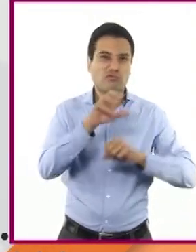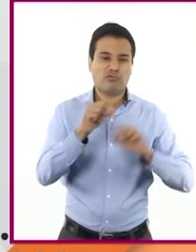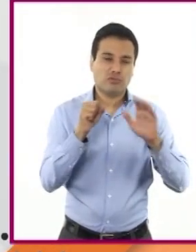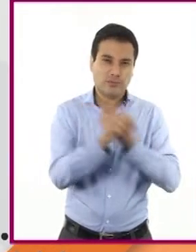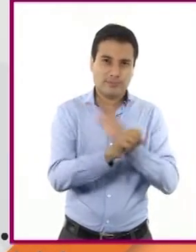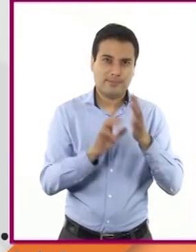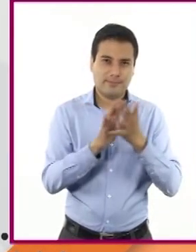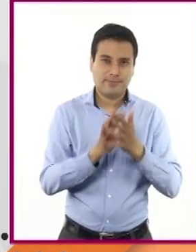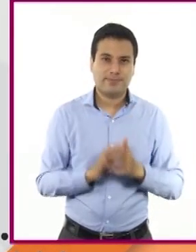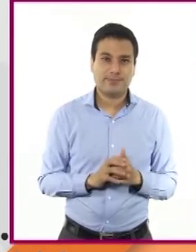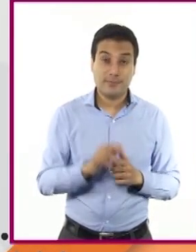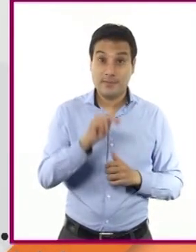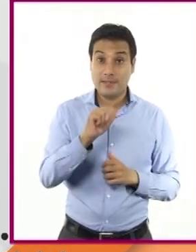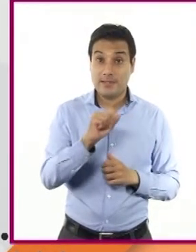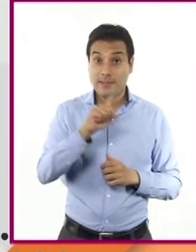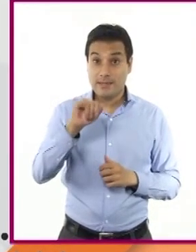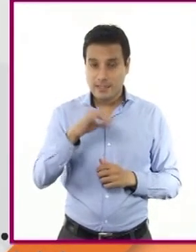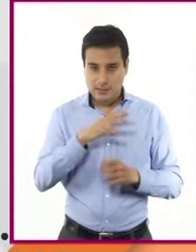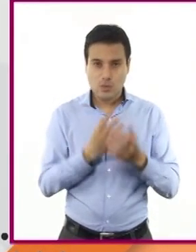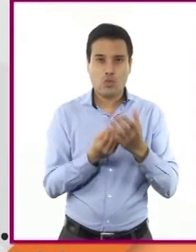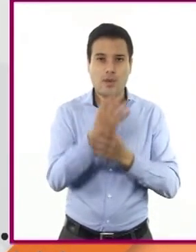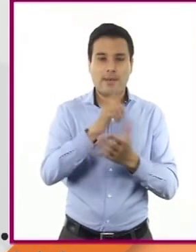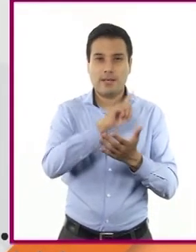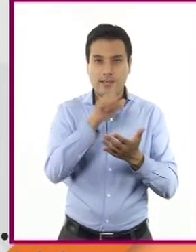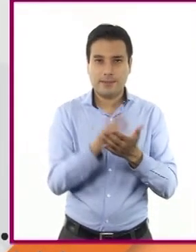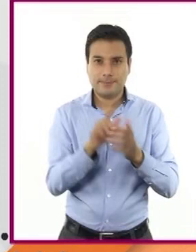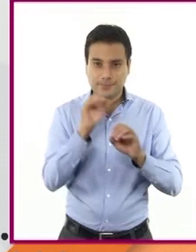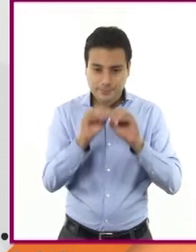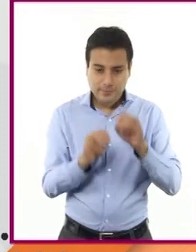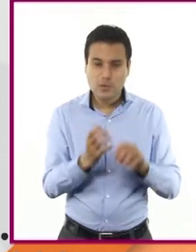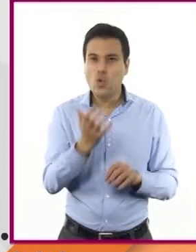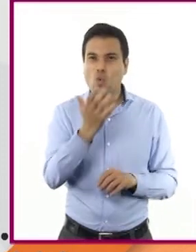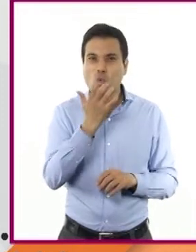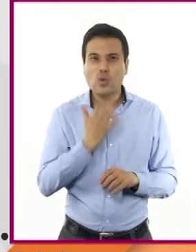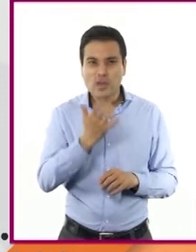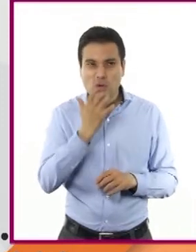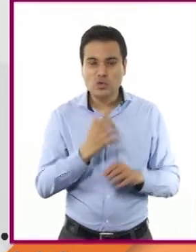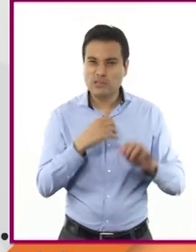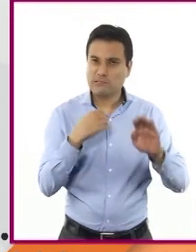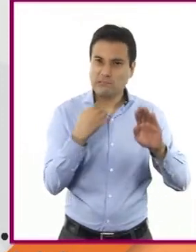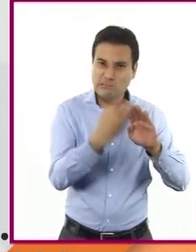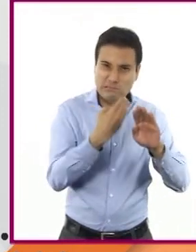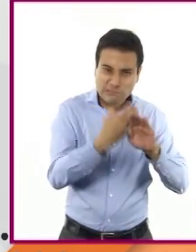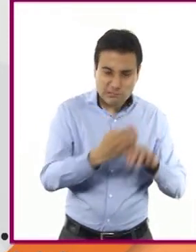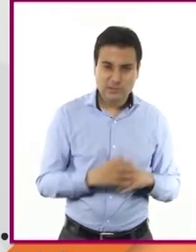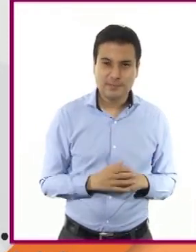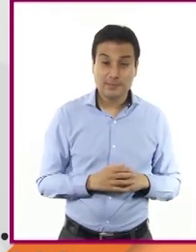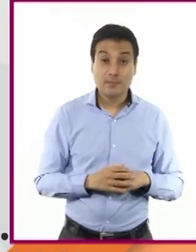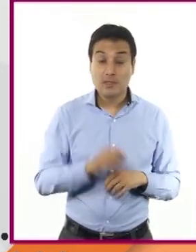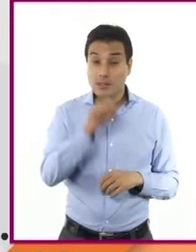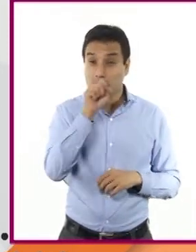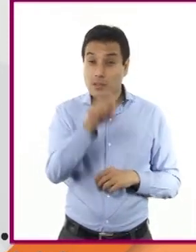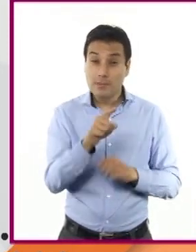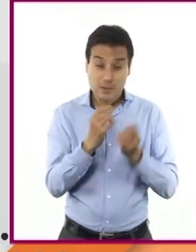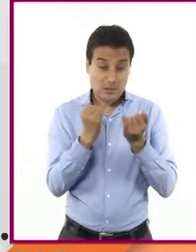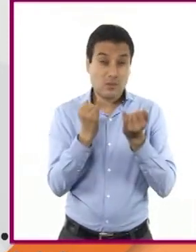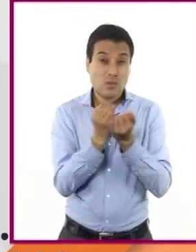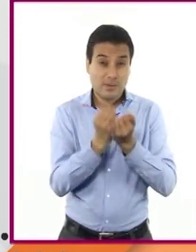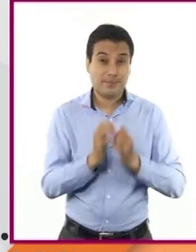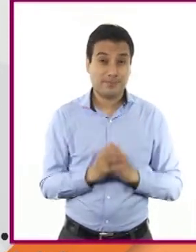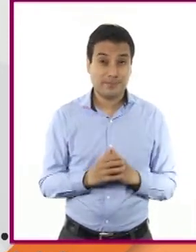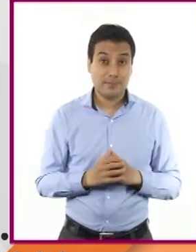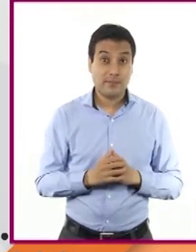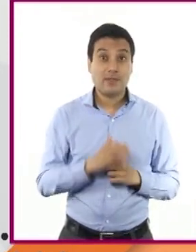nazi estableció leyes raciales que excluyeron a los judíos de la nacionalidad alemana. También prohibieron el matrimonio